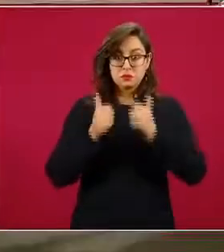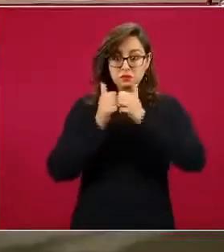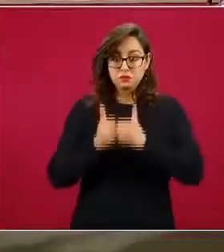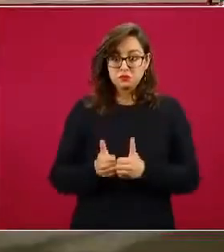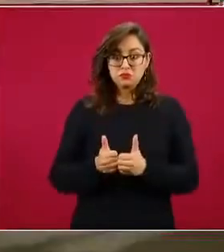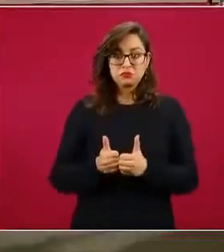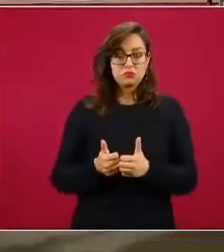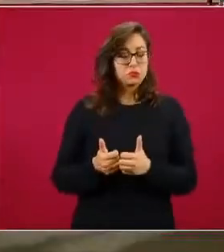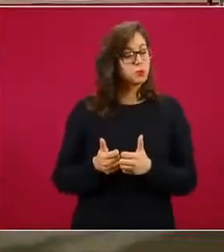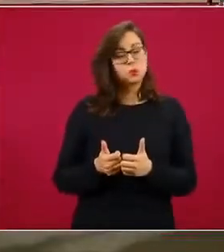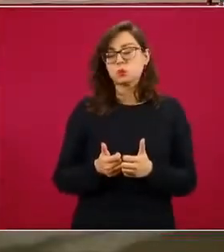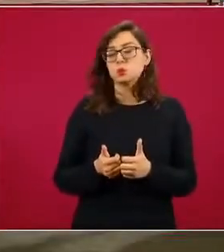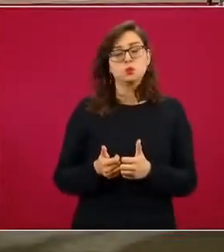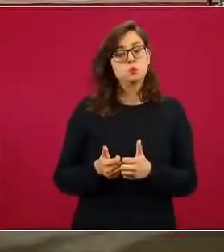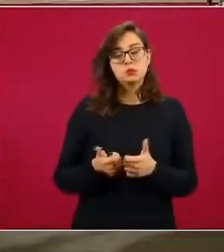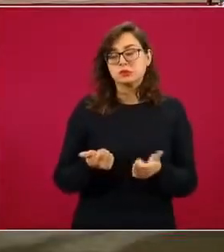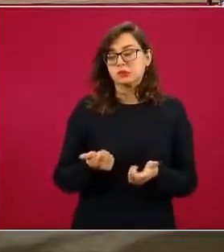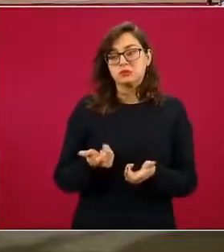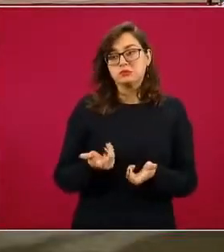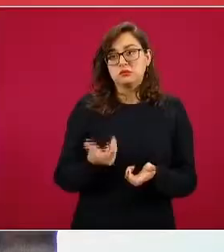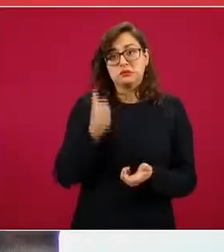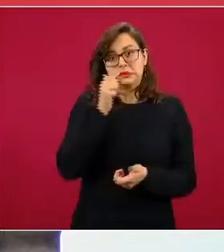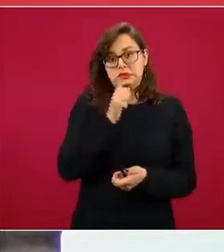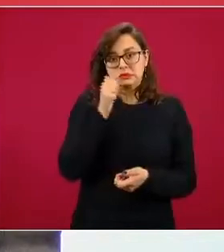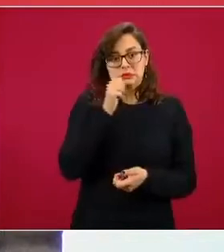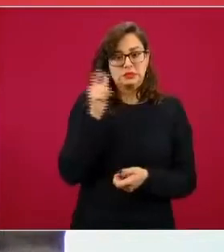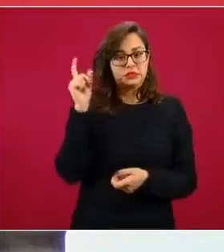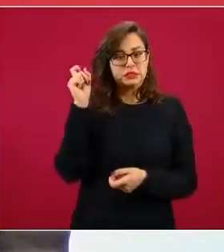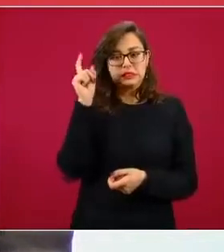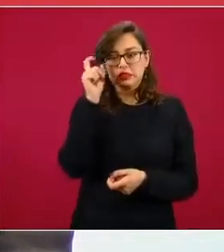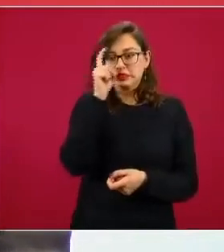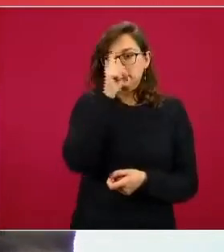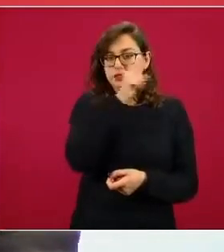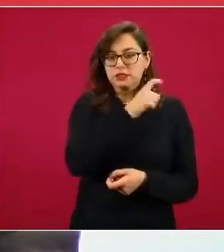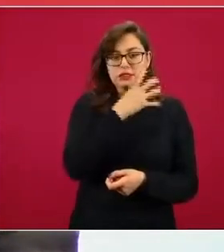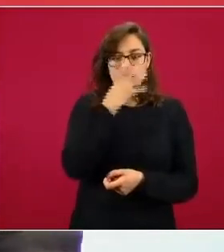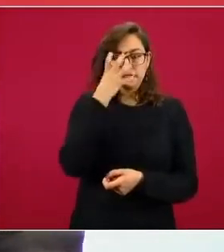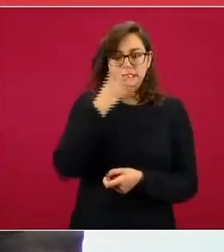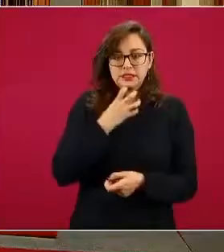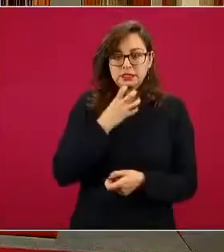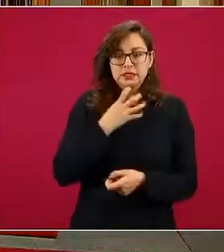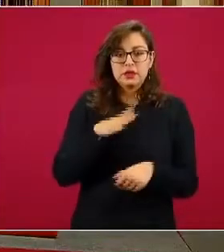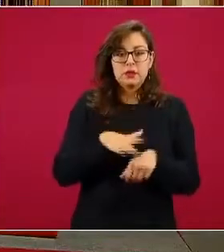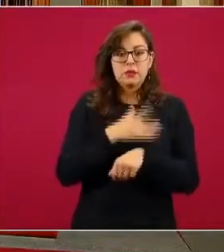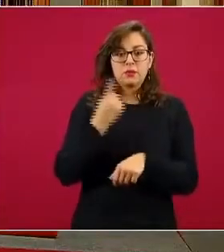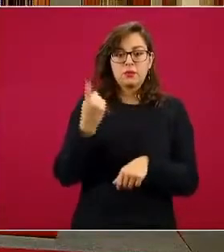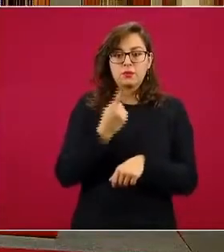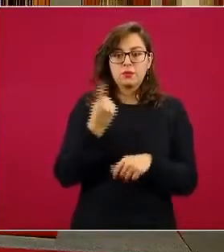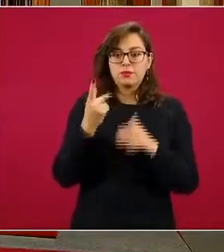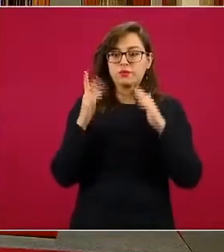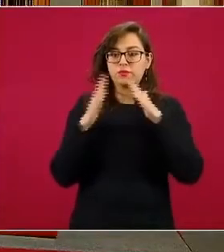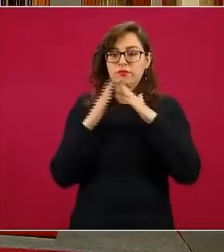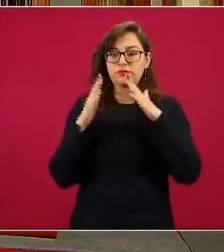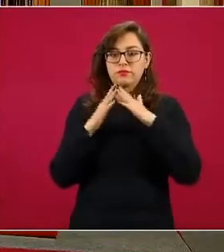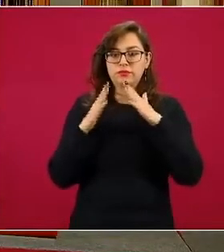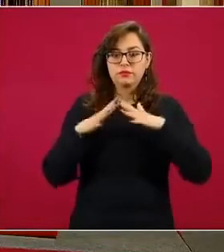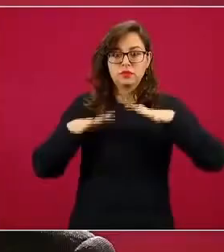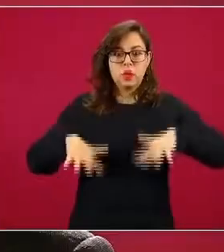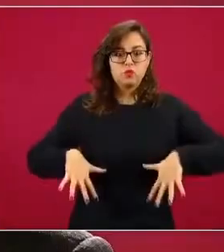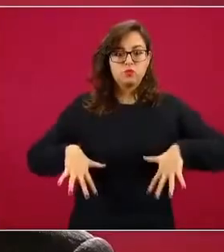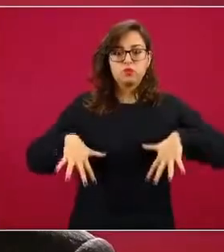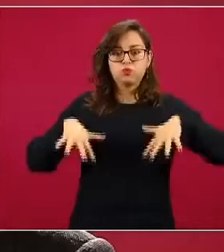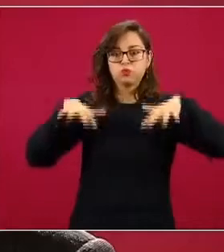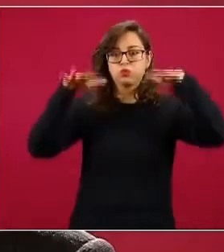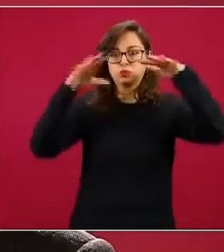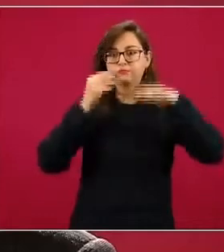ven muy dramáticas, desde luego, siempre las escenas, sobre todo porque se pierde la capacidad de mantener las viviendas. Hay personas que han tenido